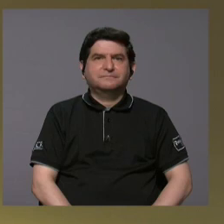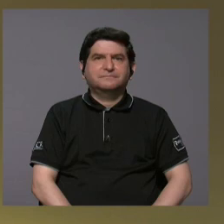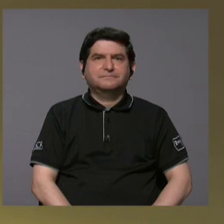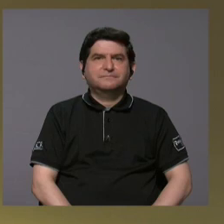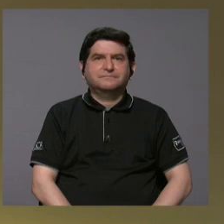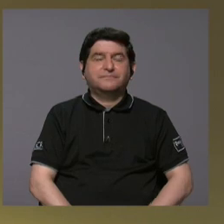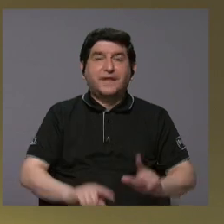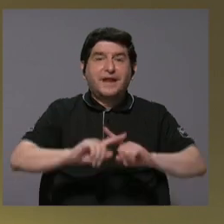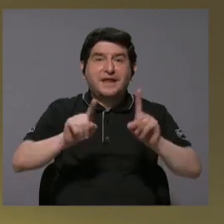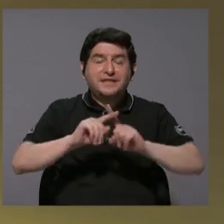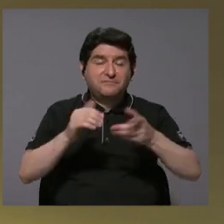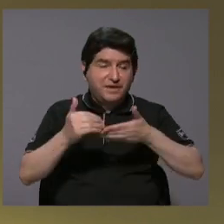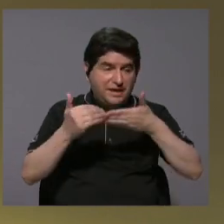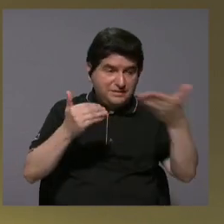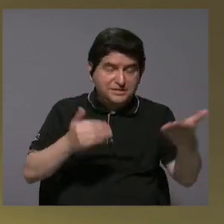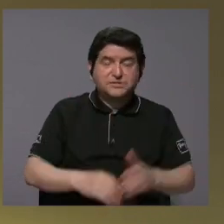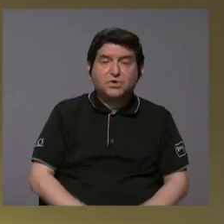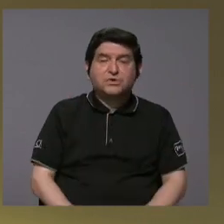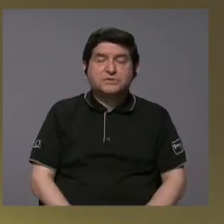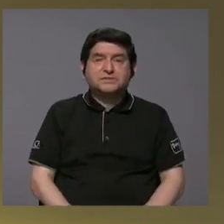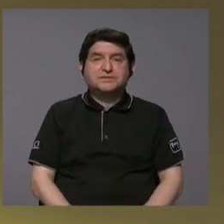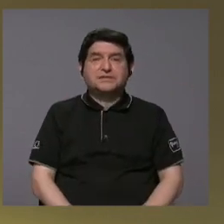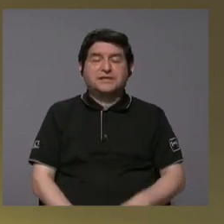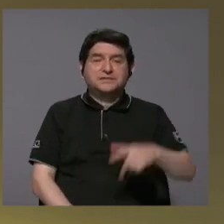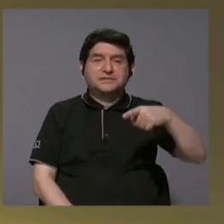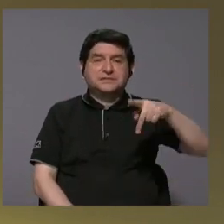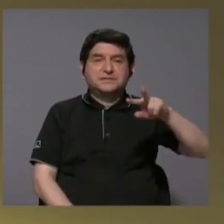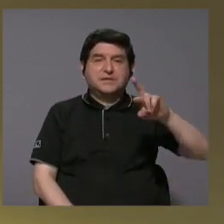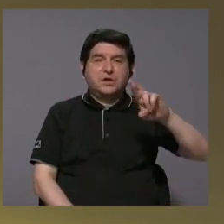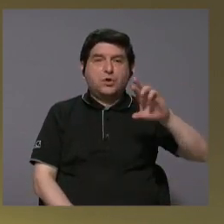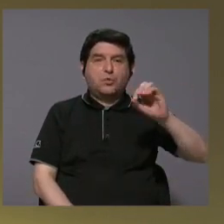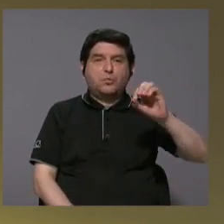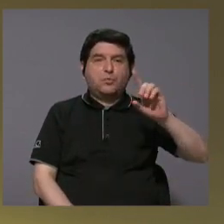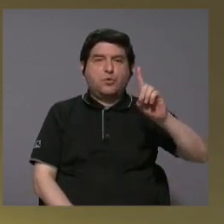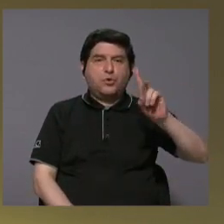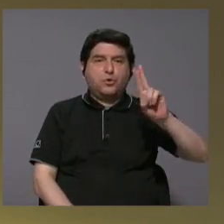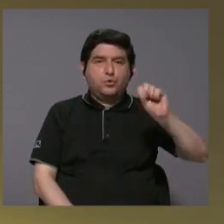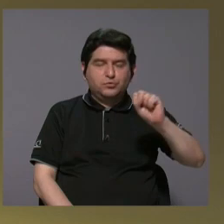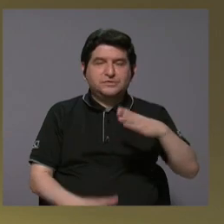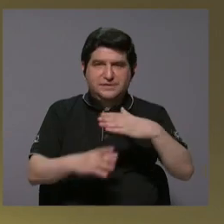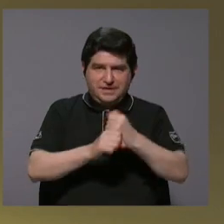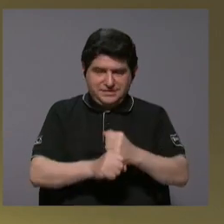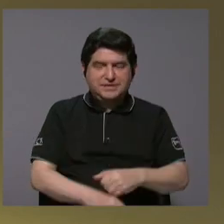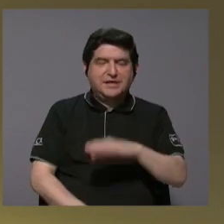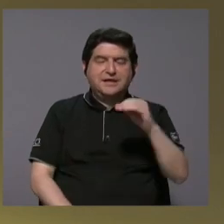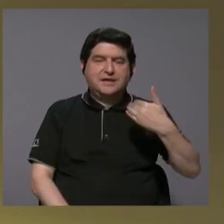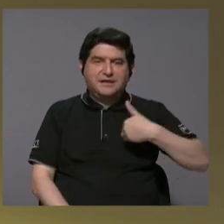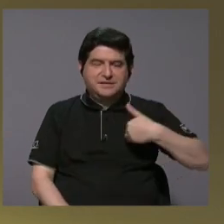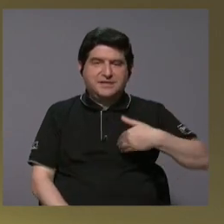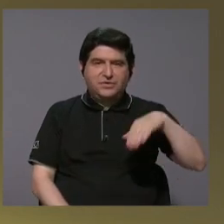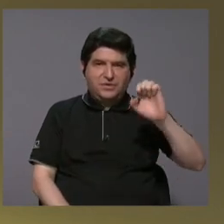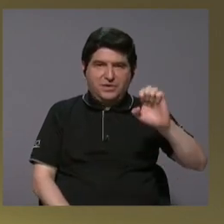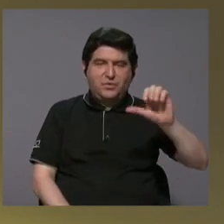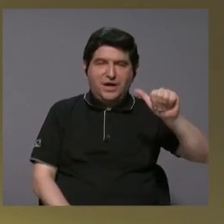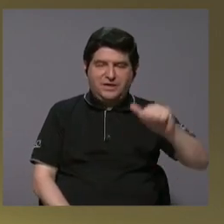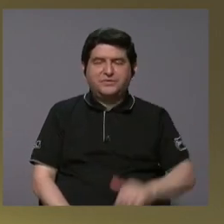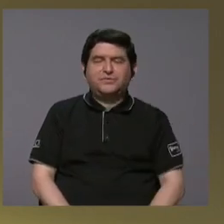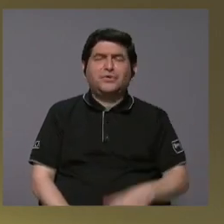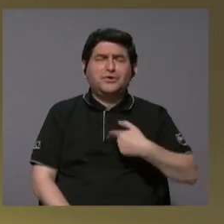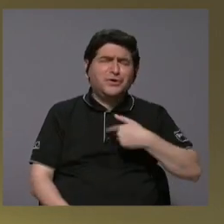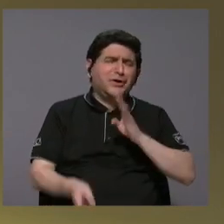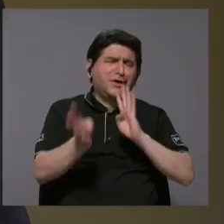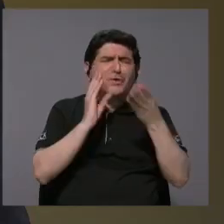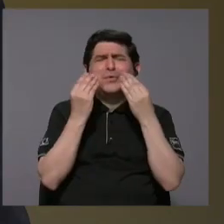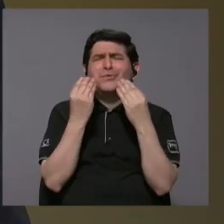PRODUS y don Eduardo vienen haciendo, y por cierto, no voy a, siempre me critican de que yo hablo mucho, y tienen